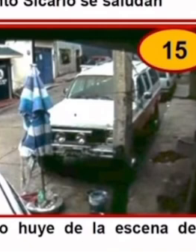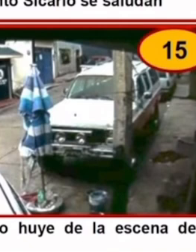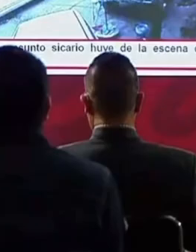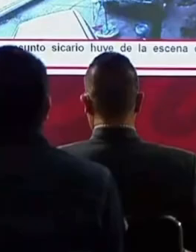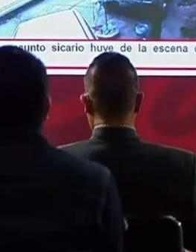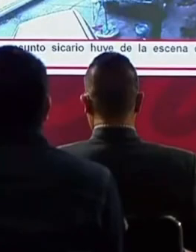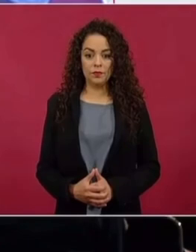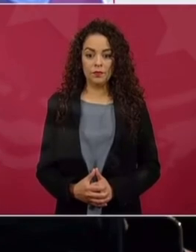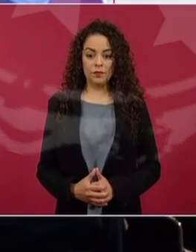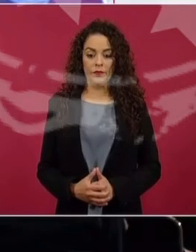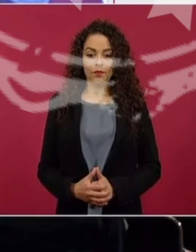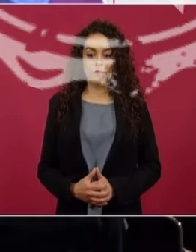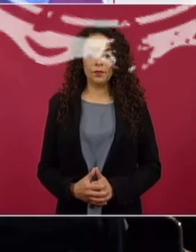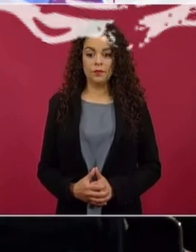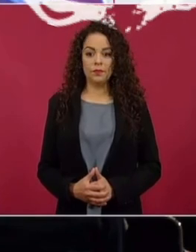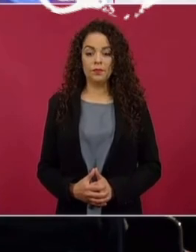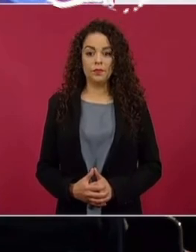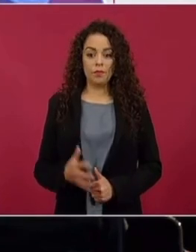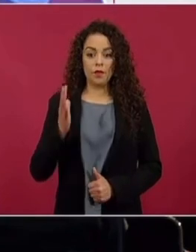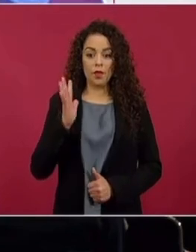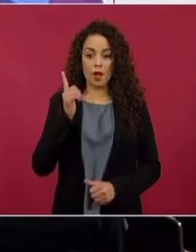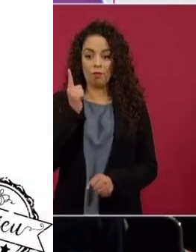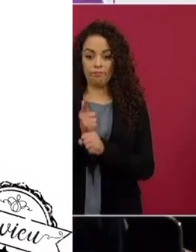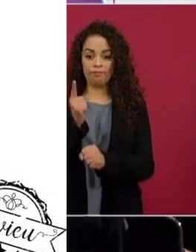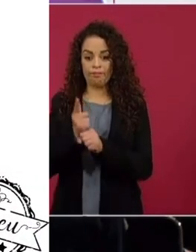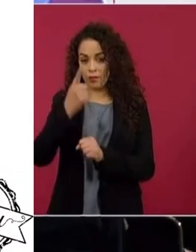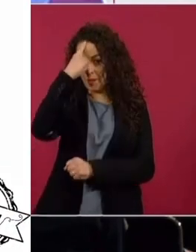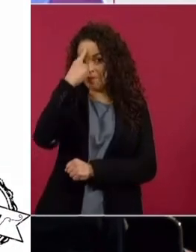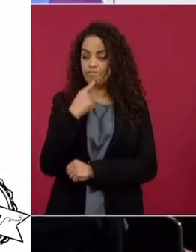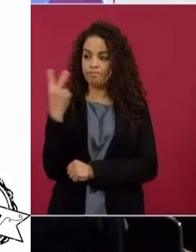crimen corriendo. Ya están identificados